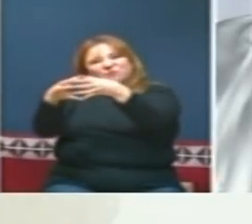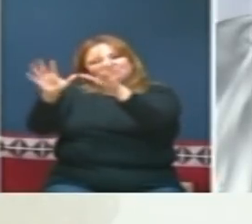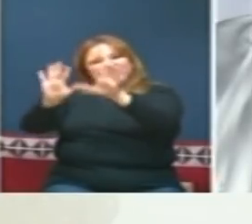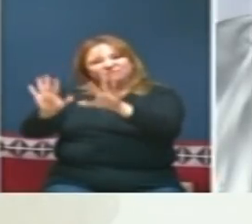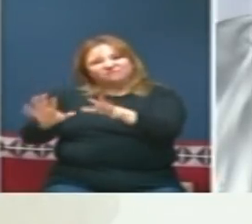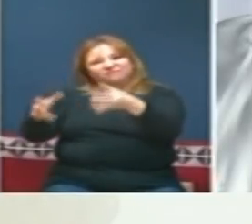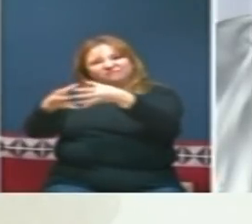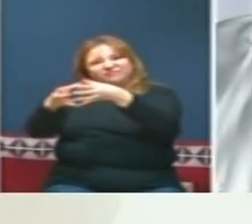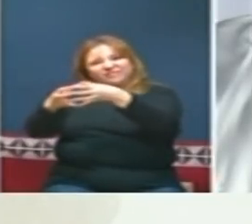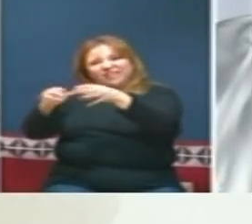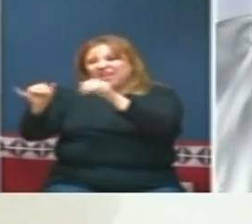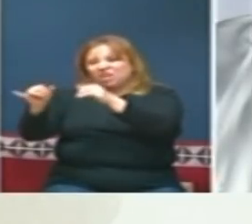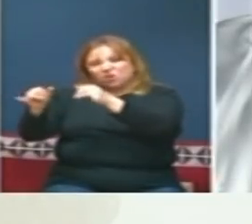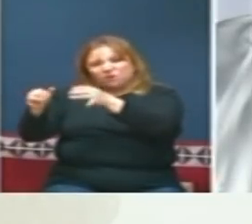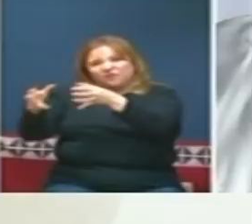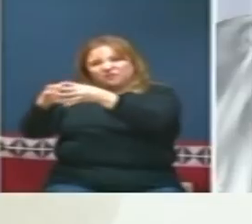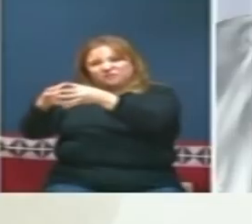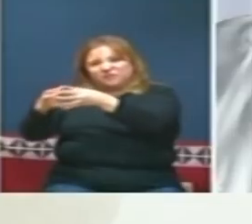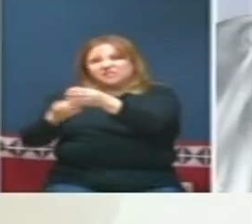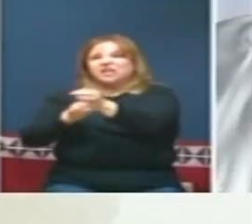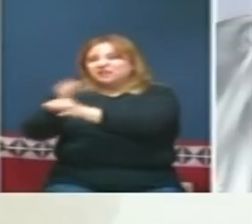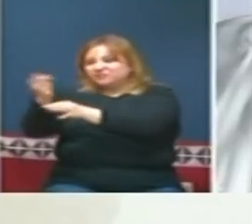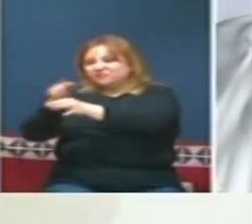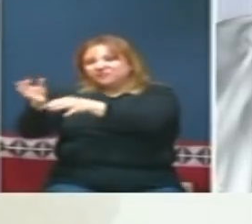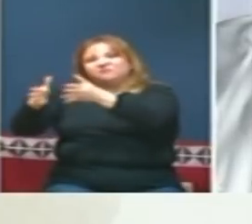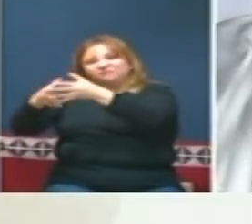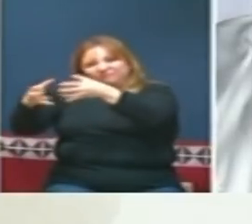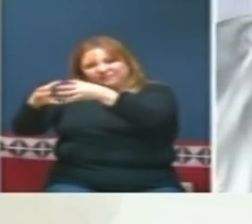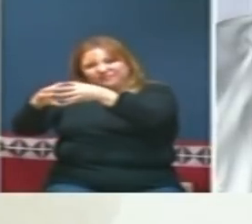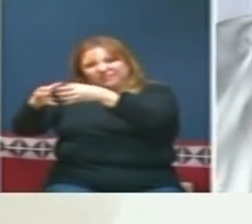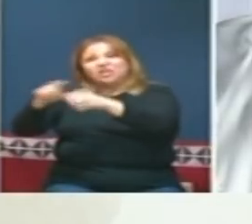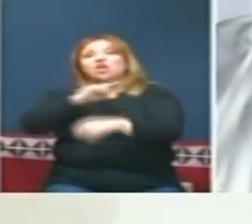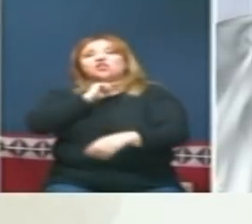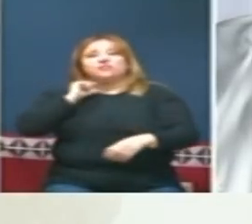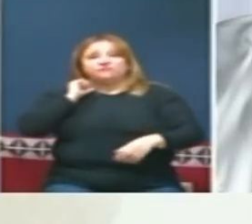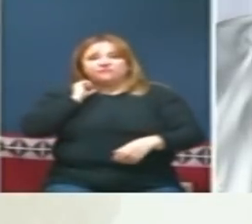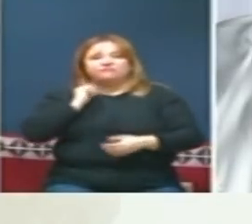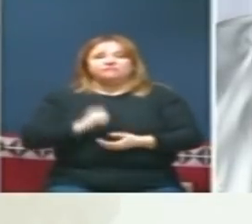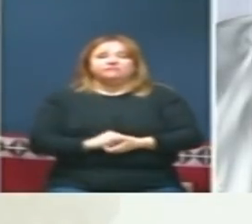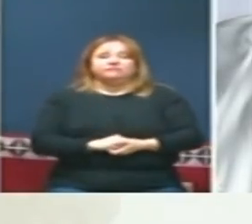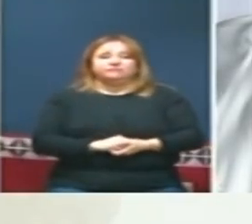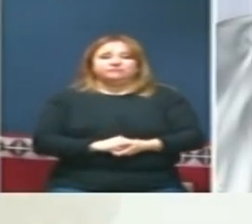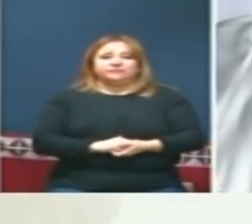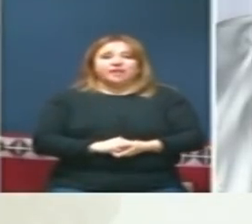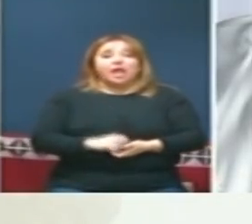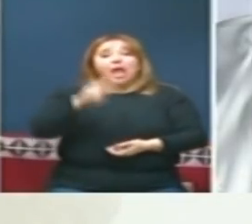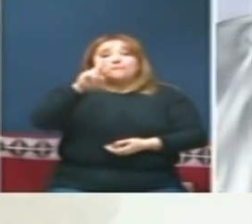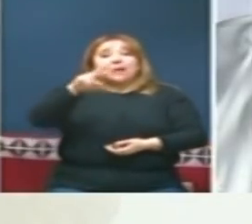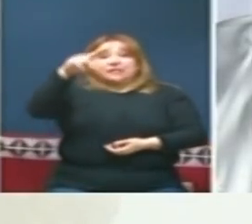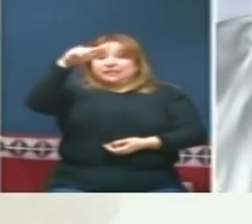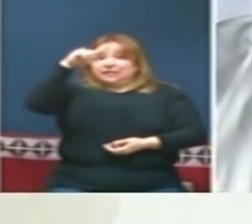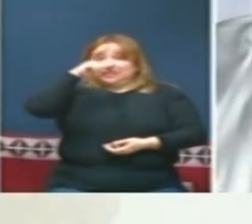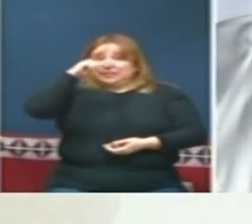una comunidad de la Orden de los Frailes Menores Conventuales. El